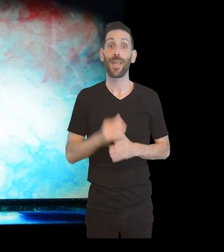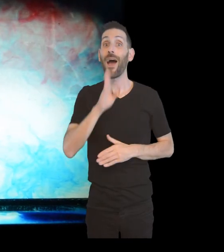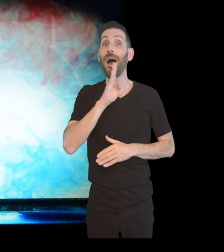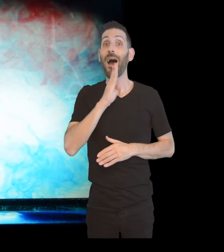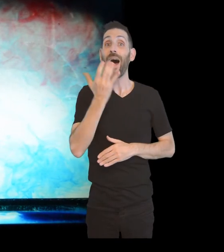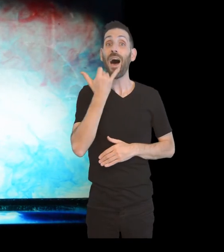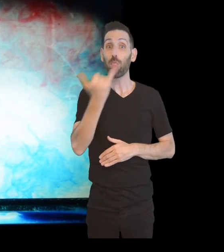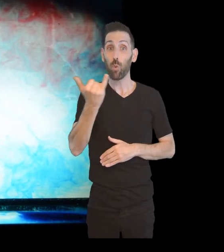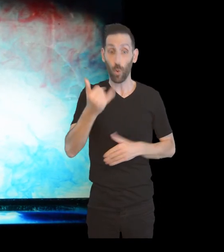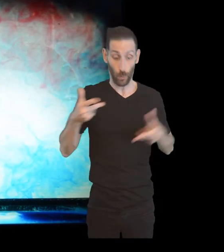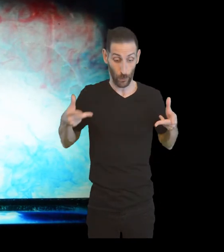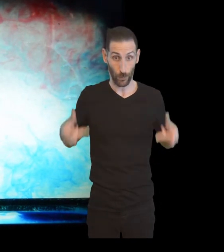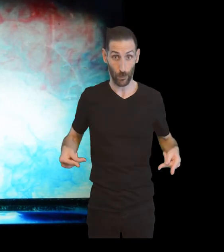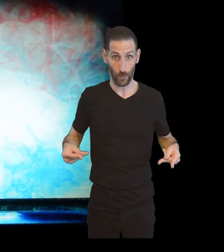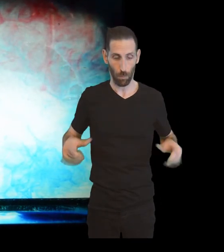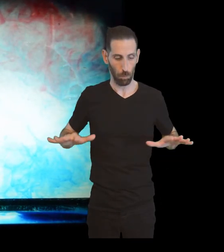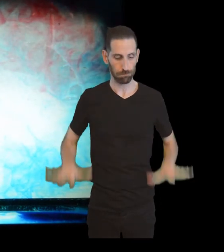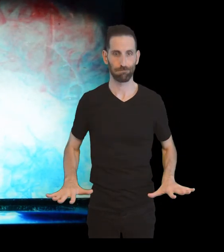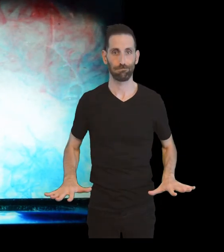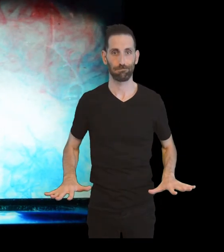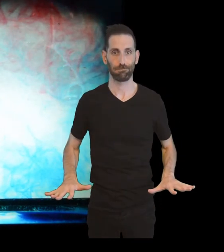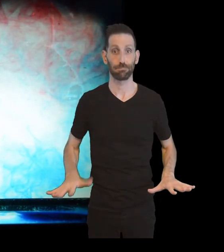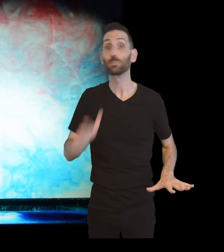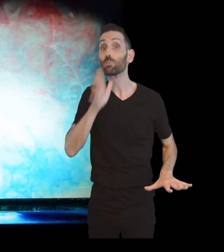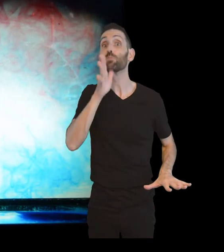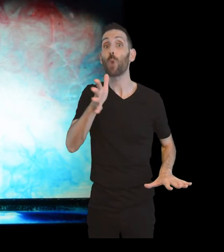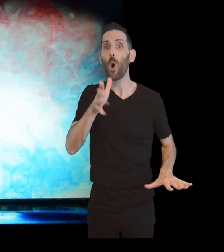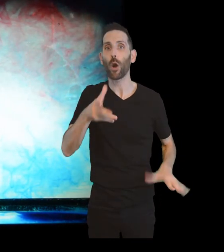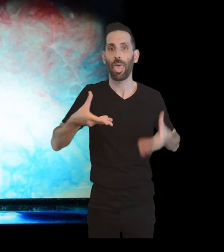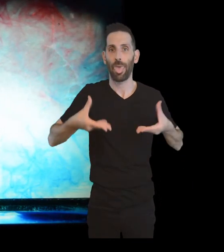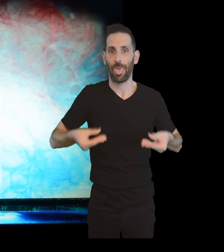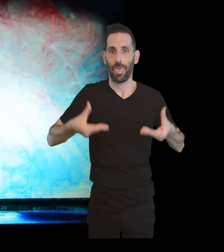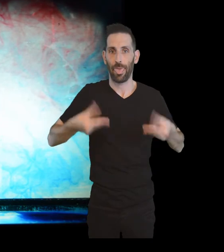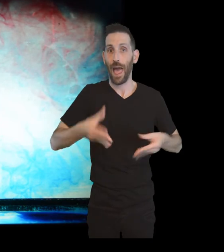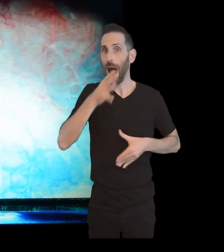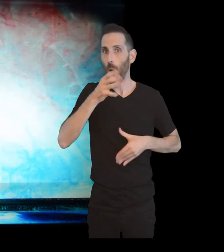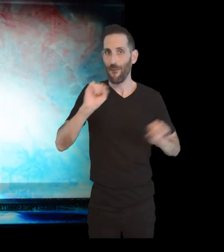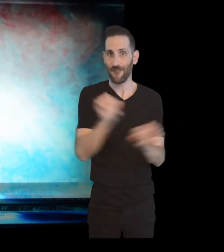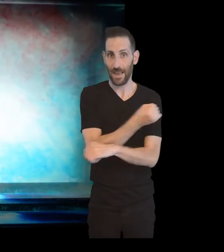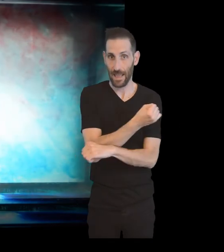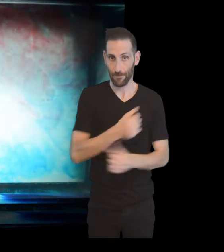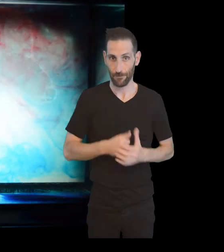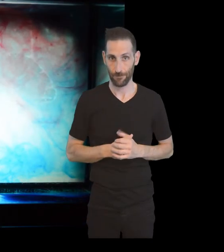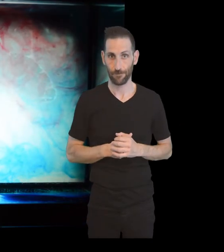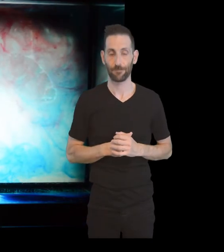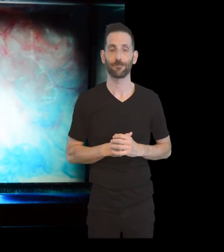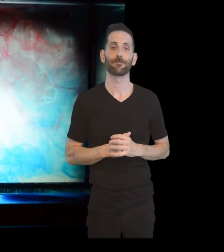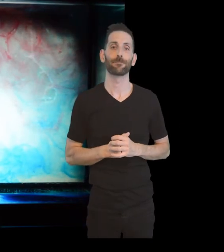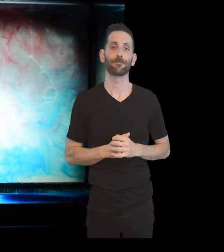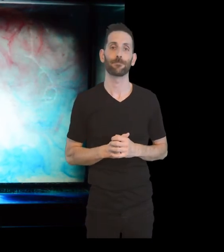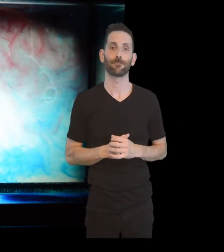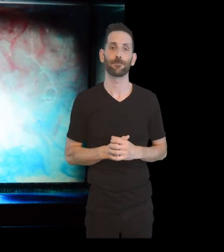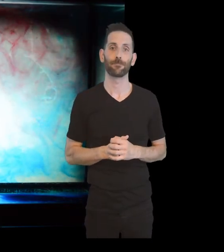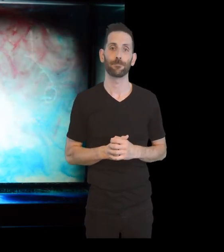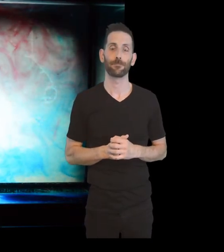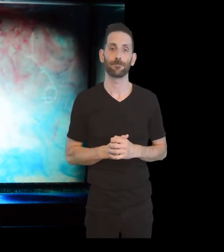A tinta azul observamos que permanece abaixo, debido á maior densidade da auga fría.